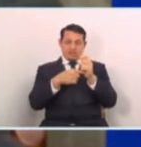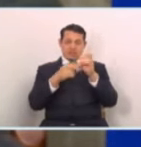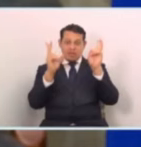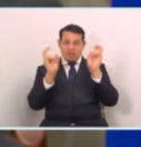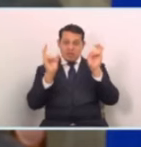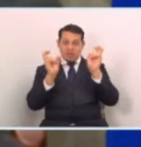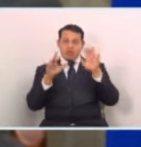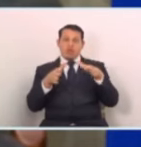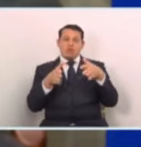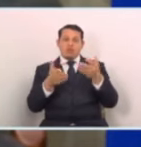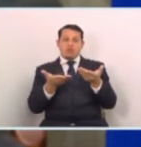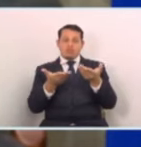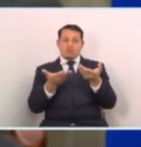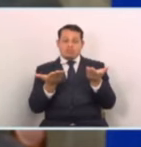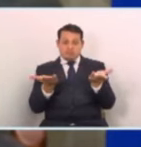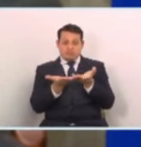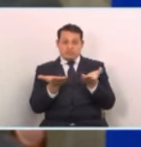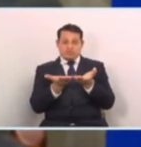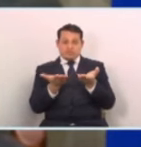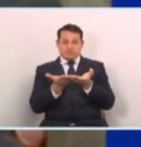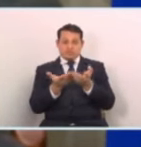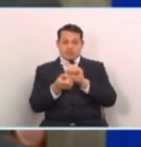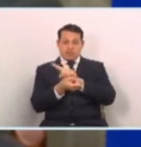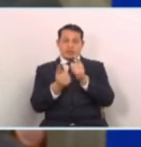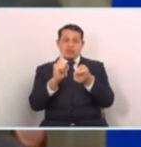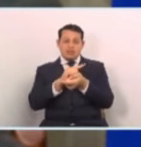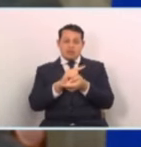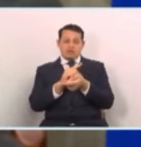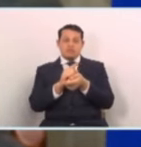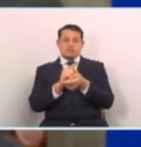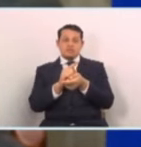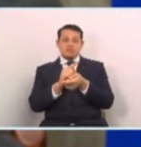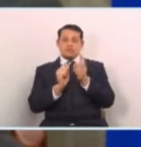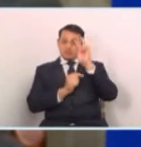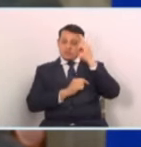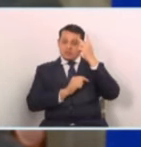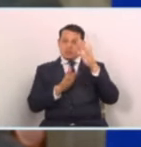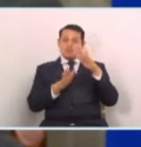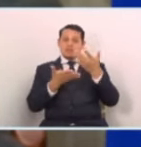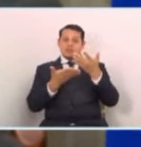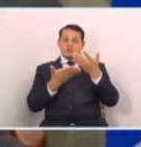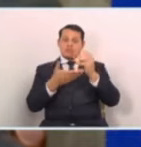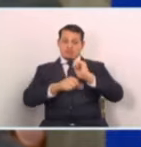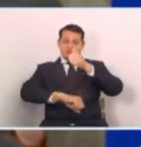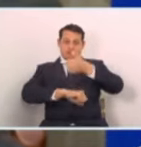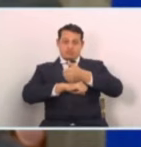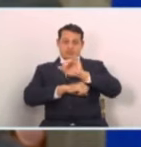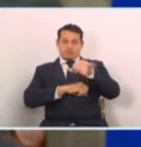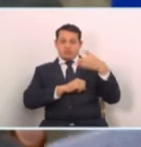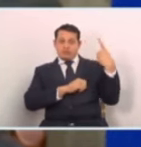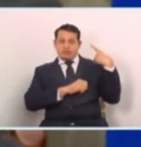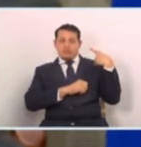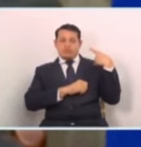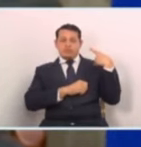al tema de cómo va a ser esa modificación respecto a la conformación de la